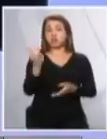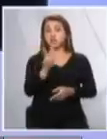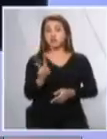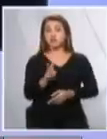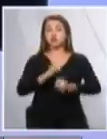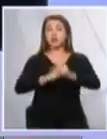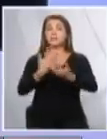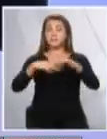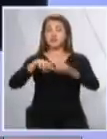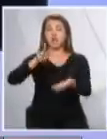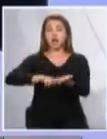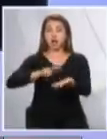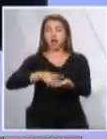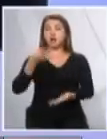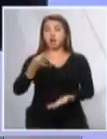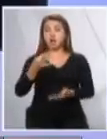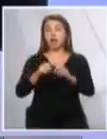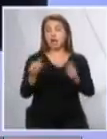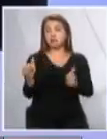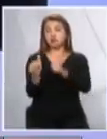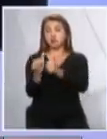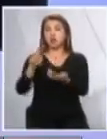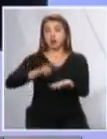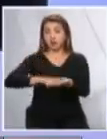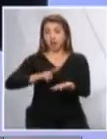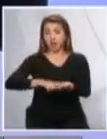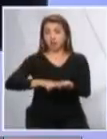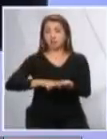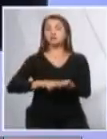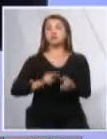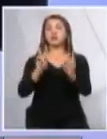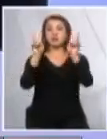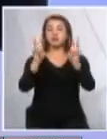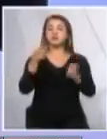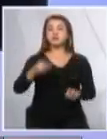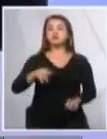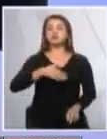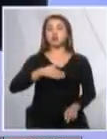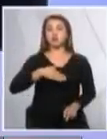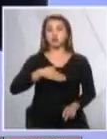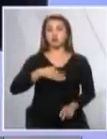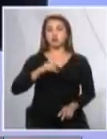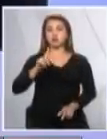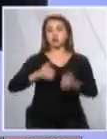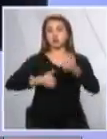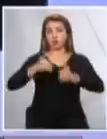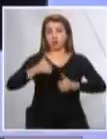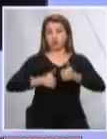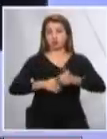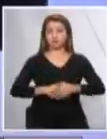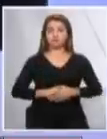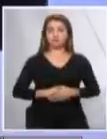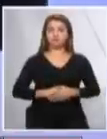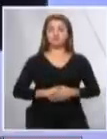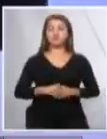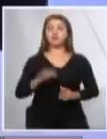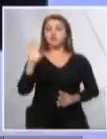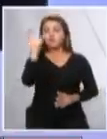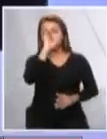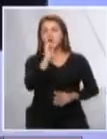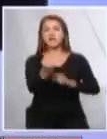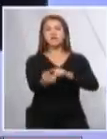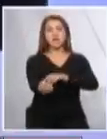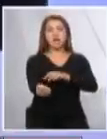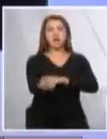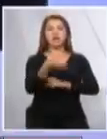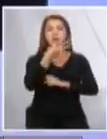una empresa real, con asesorías reales, en ámbitos propios de su especialidad. Buscan sangre,